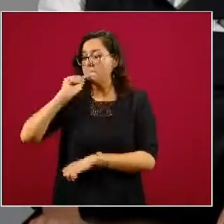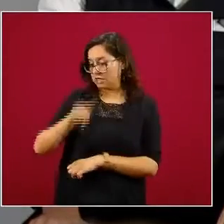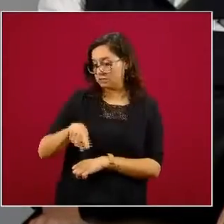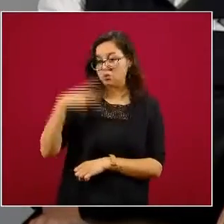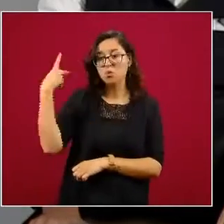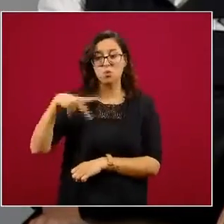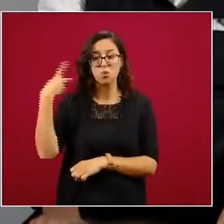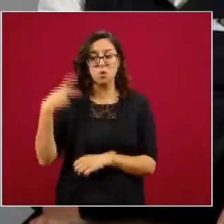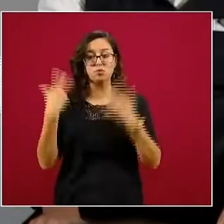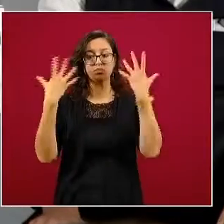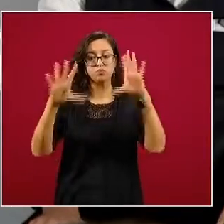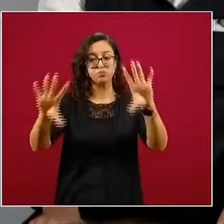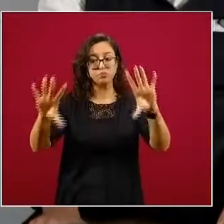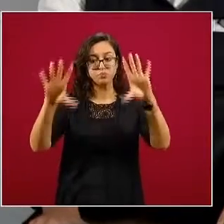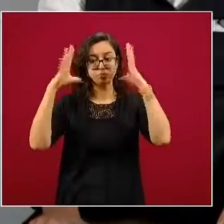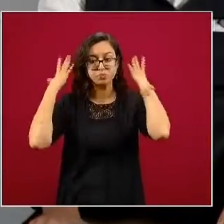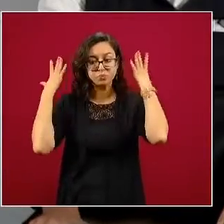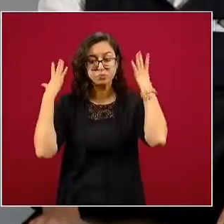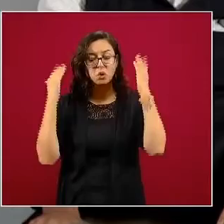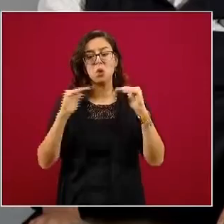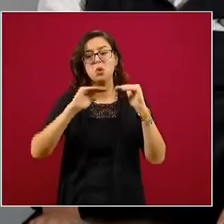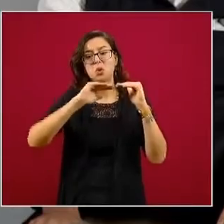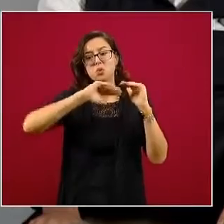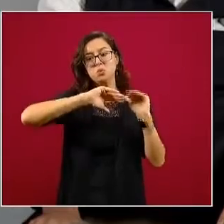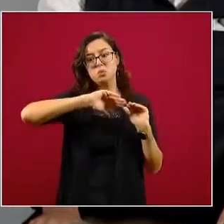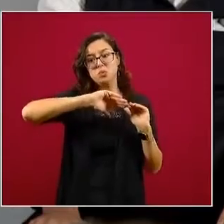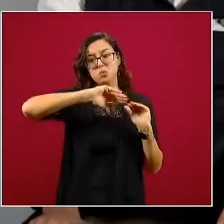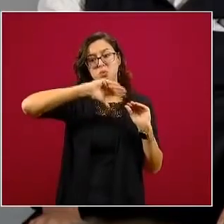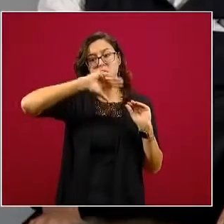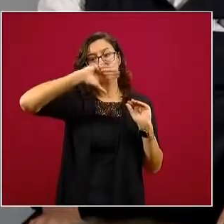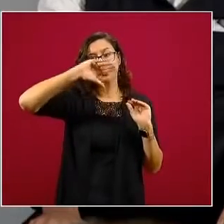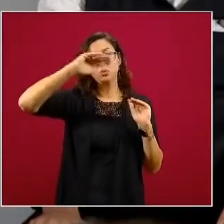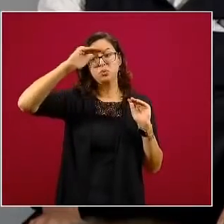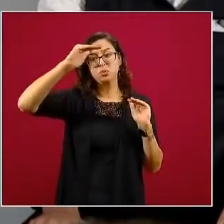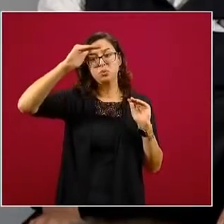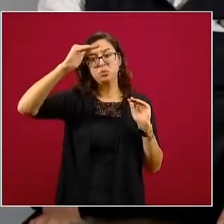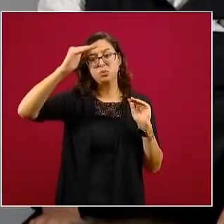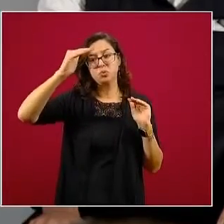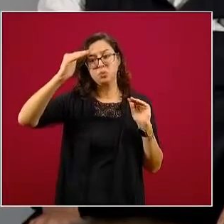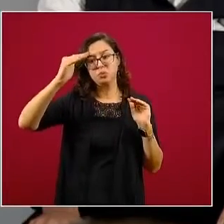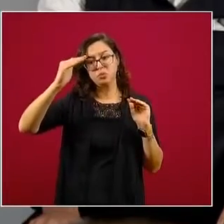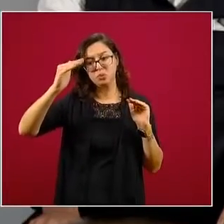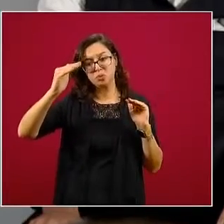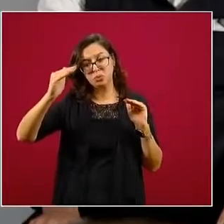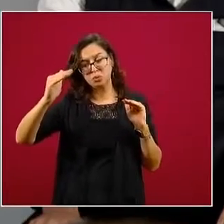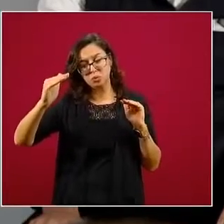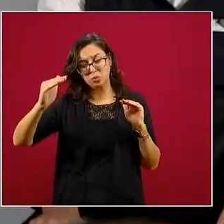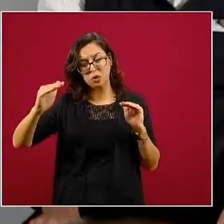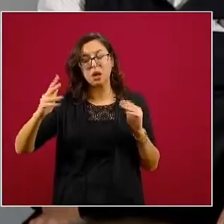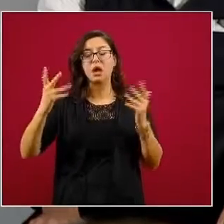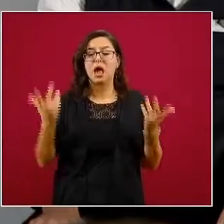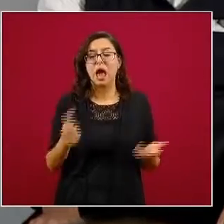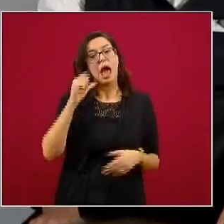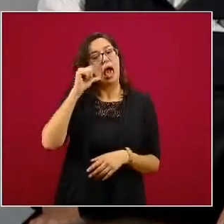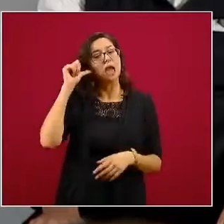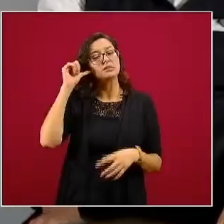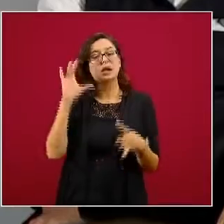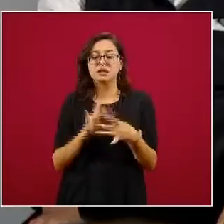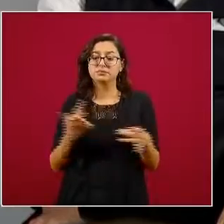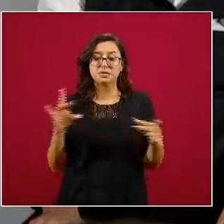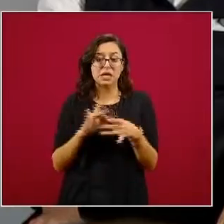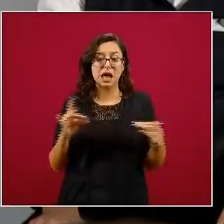económicos, que estén en debate respecto a la epidemia de COVID. Pero no es así. El presidente López Obrador lo ha